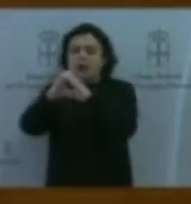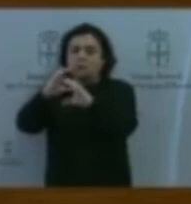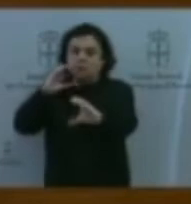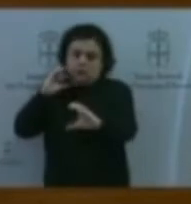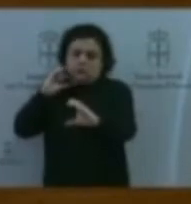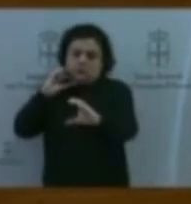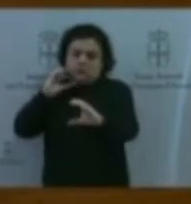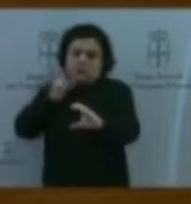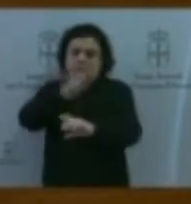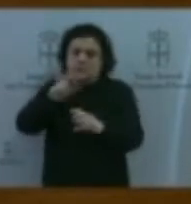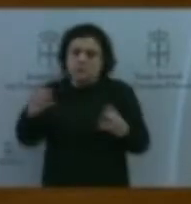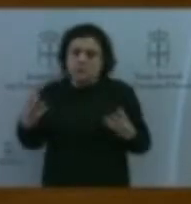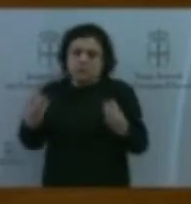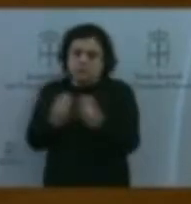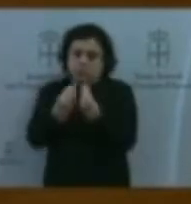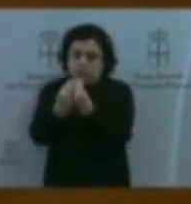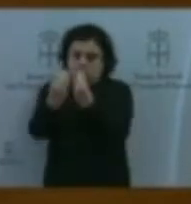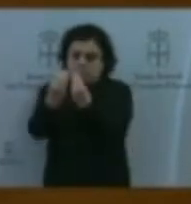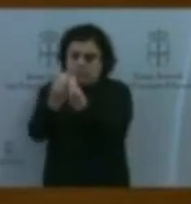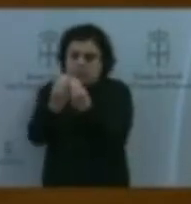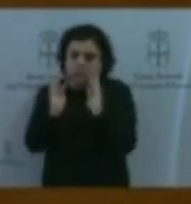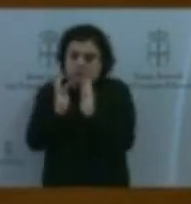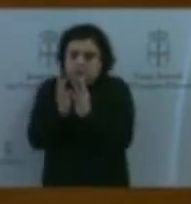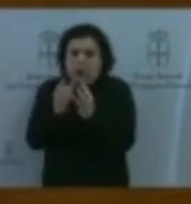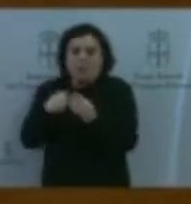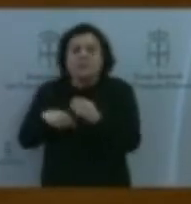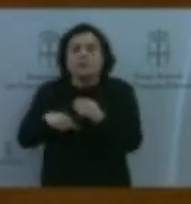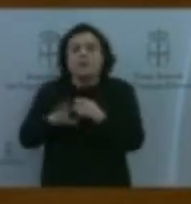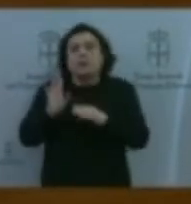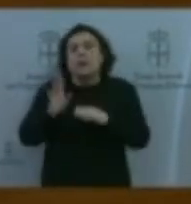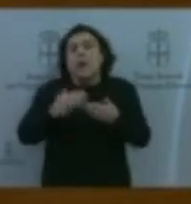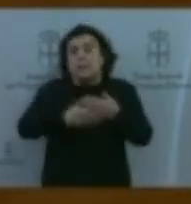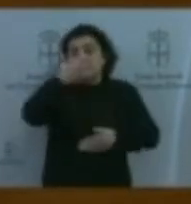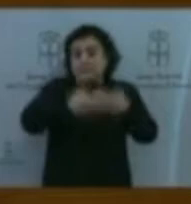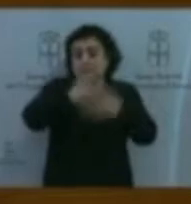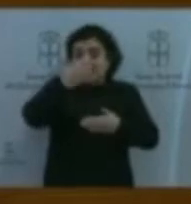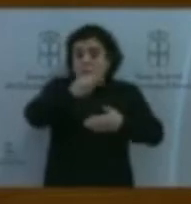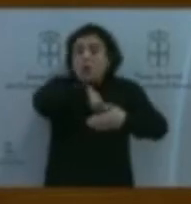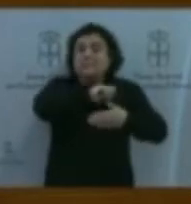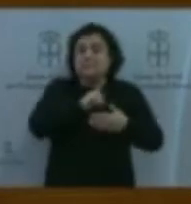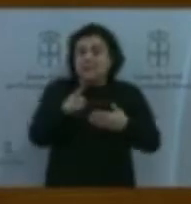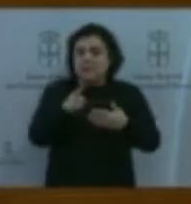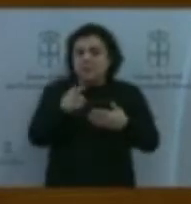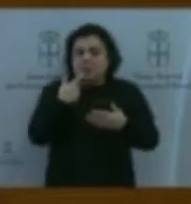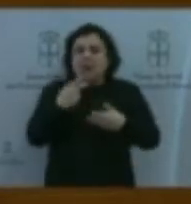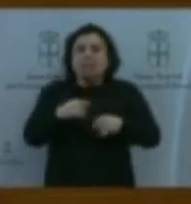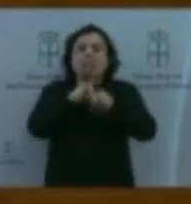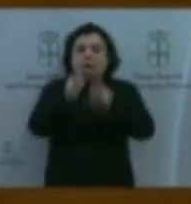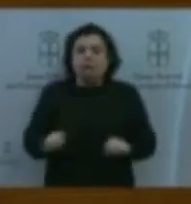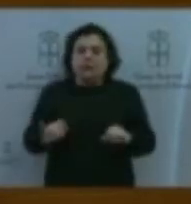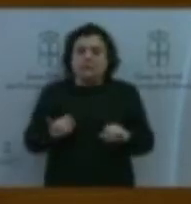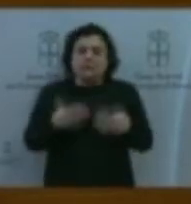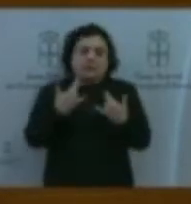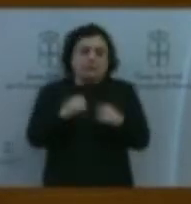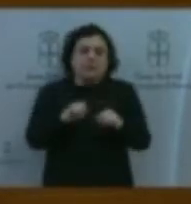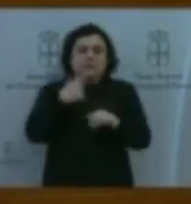sarao del periódico El Español del otro día, o aglomeraciones como los premios Princesa. y se produce una sensación contradictoria.